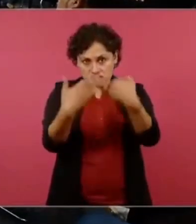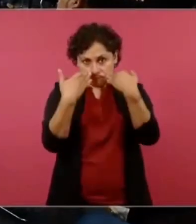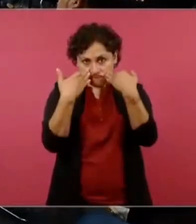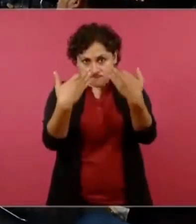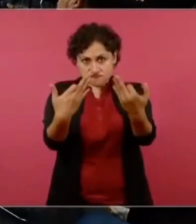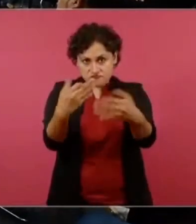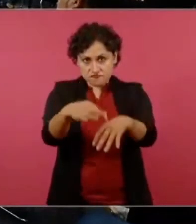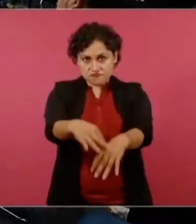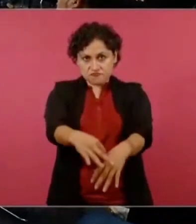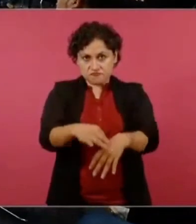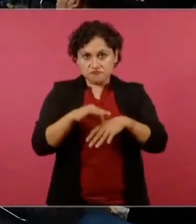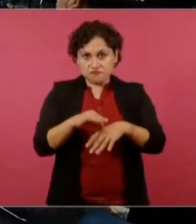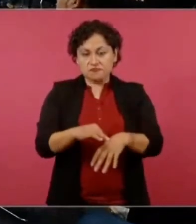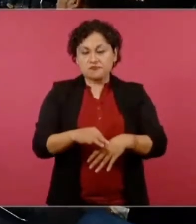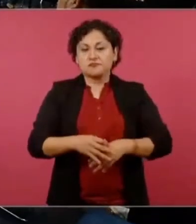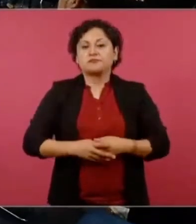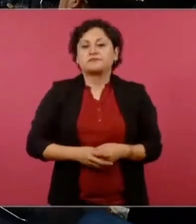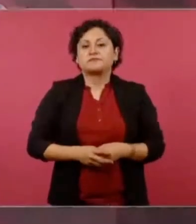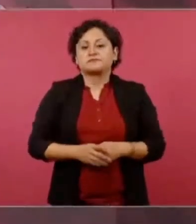Bueno,